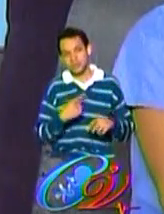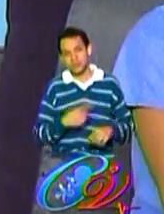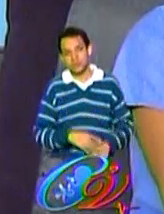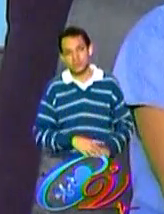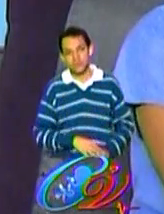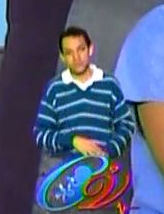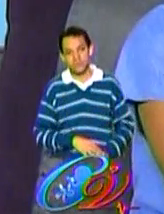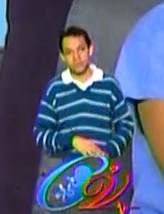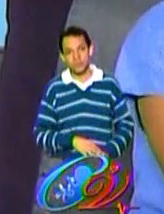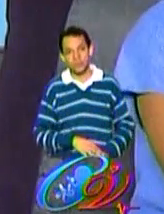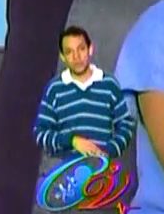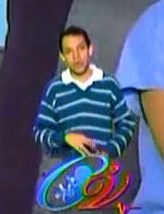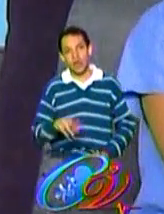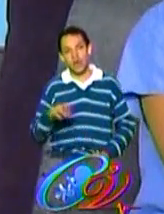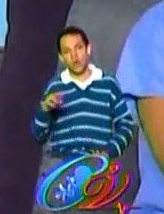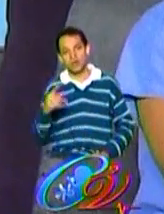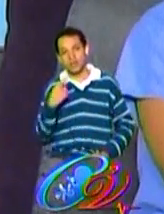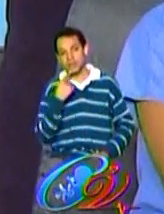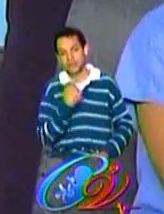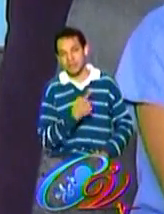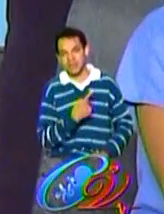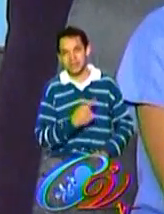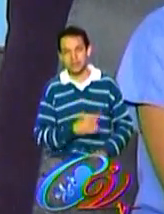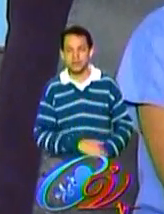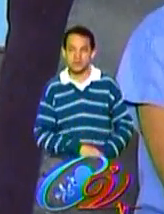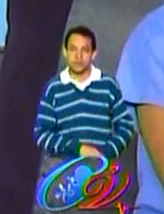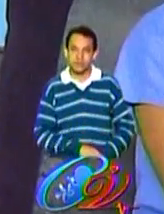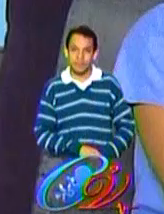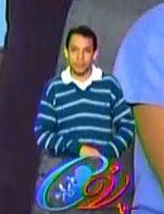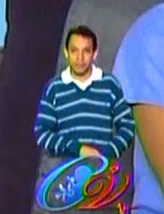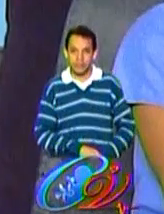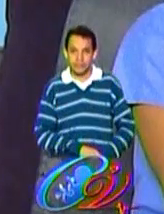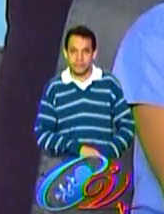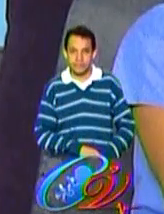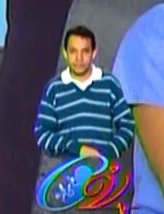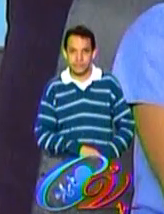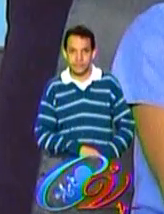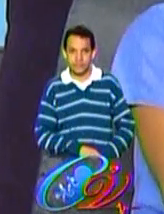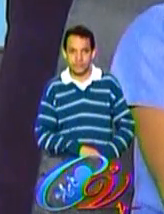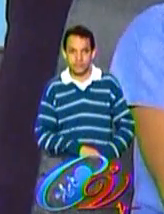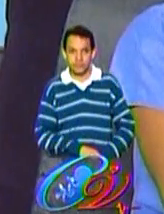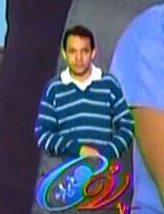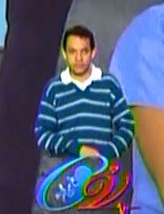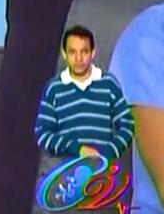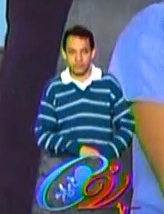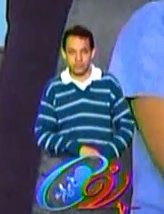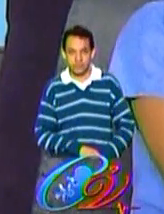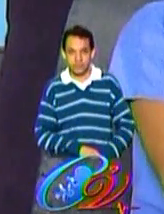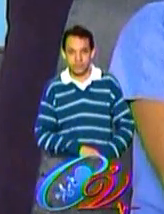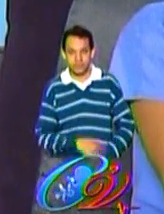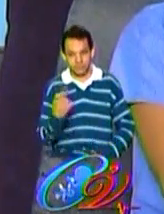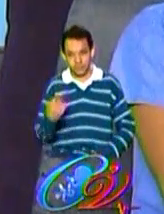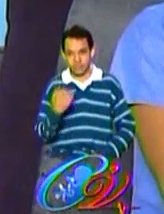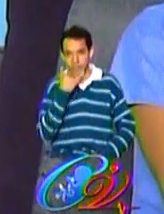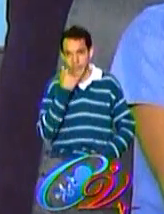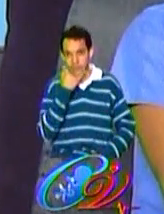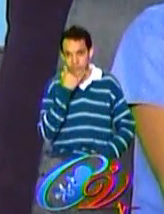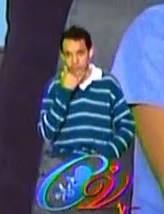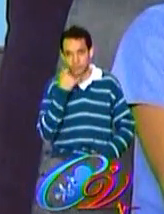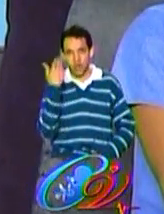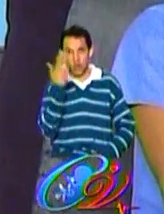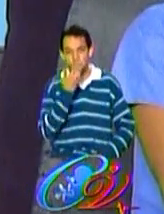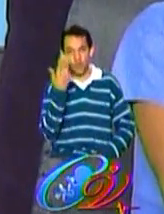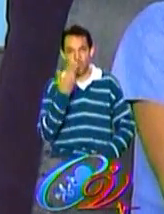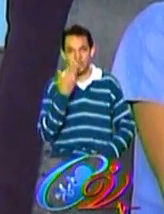la siguiente diapositiva. Sí. Esta imagen, básicamente esto es un fenómeno que pasa ahorita en el Sahara, en el desierto